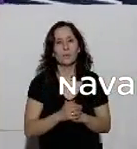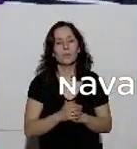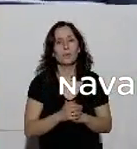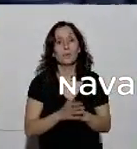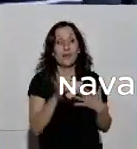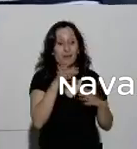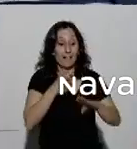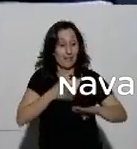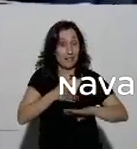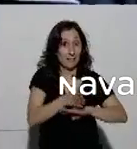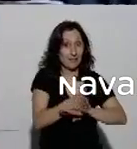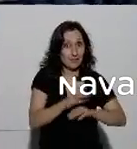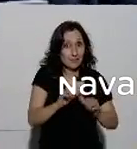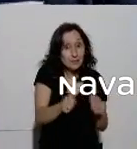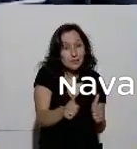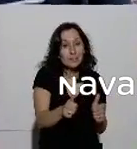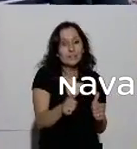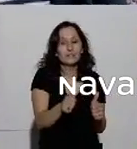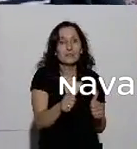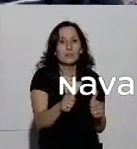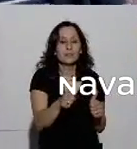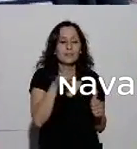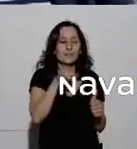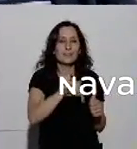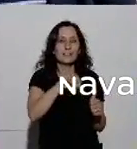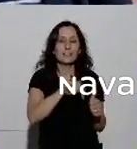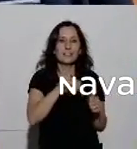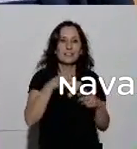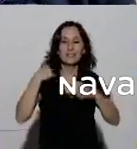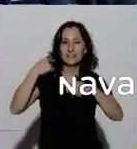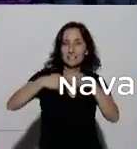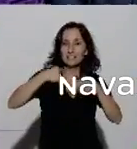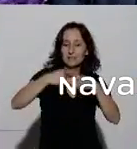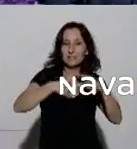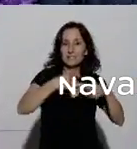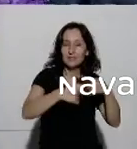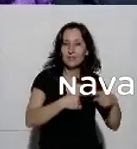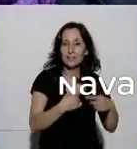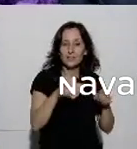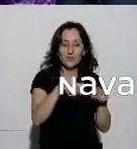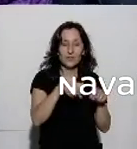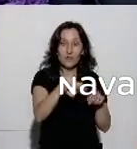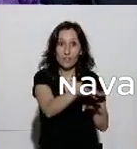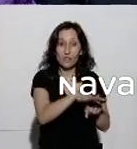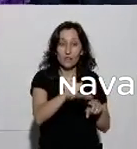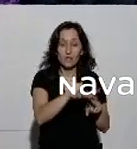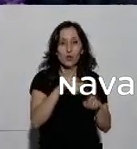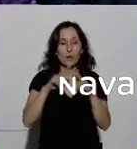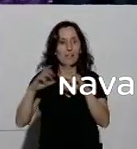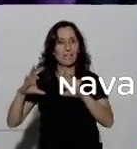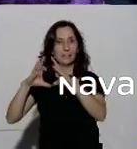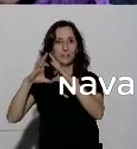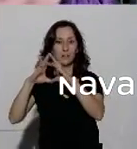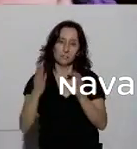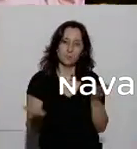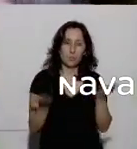estamos en la entrada y la tradición popular de Zugarramurdi compara este lugar con una catedral.